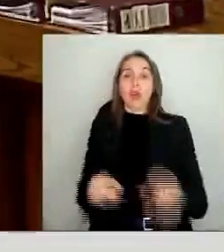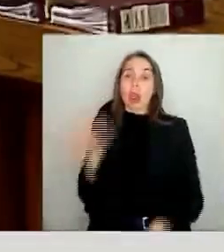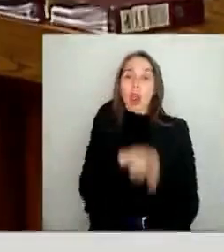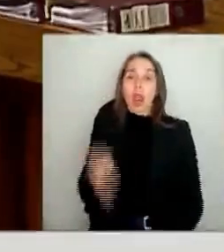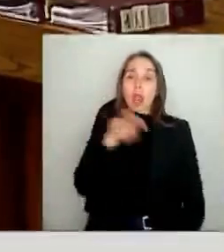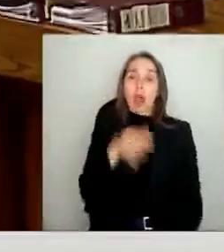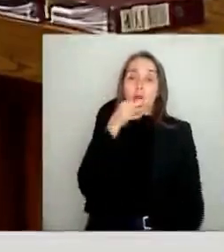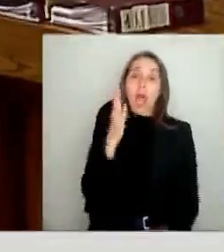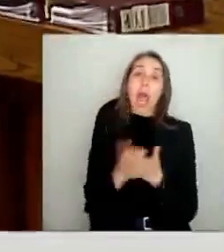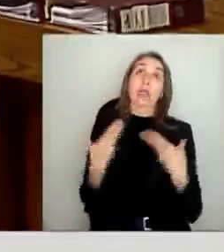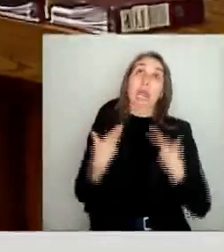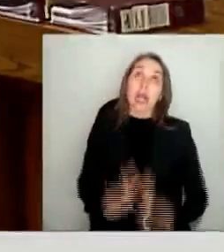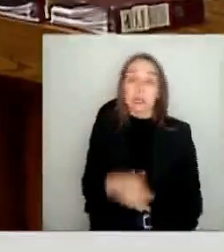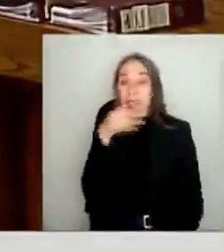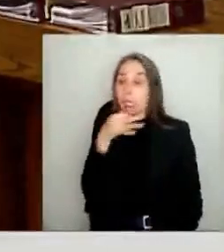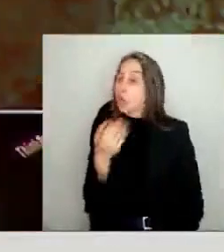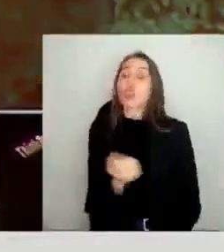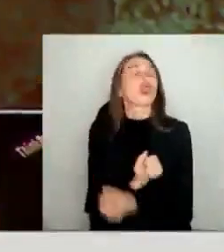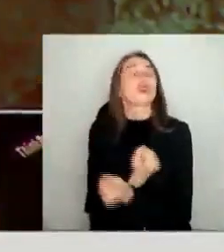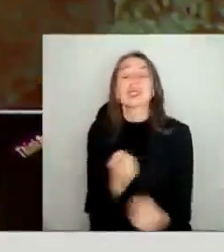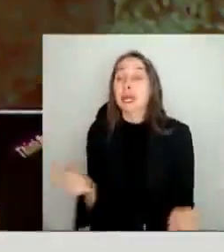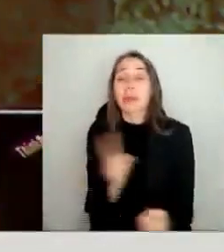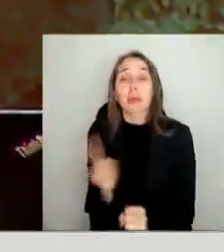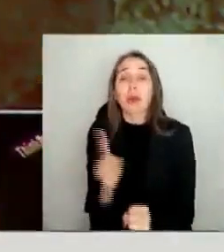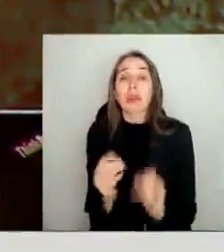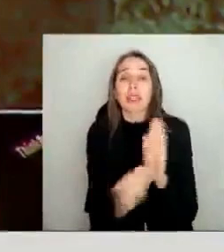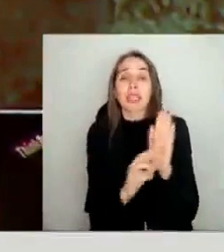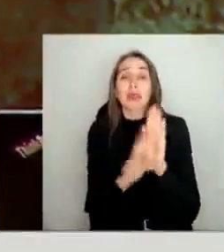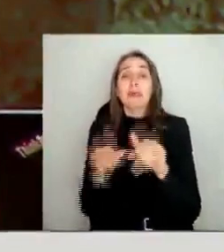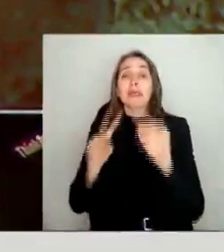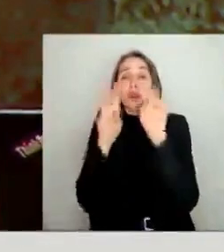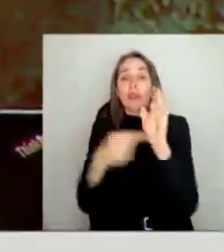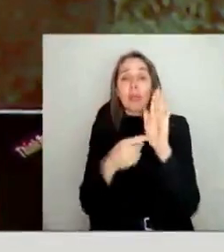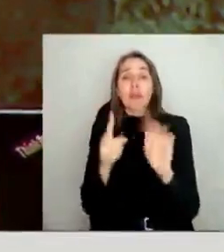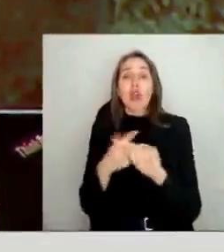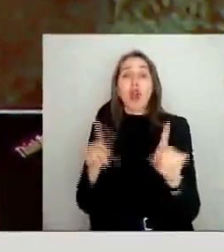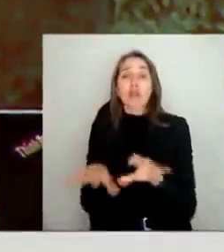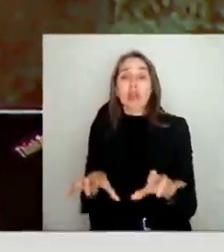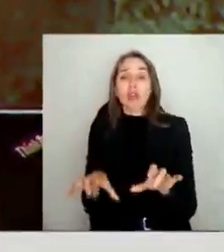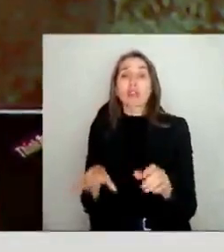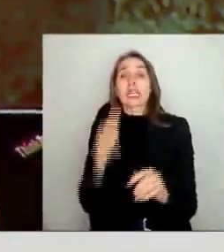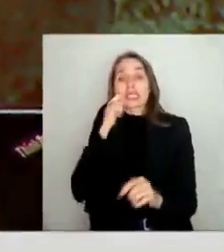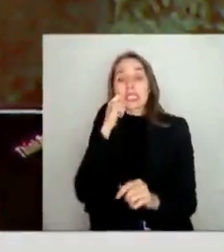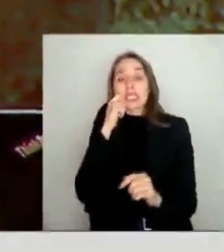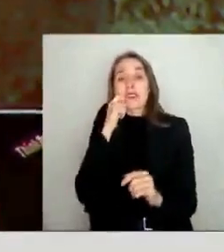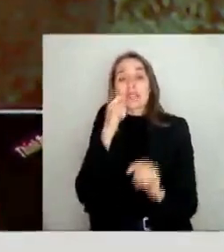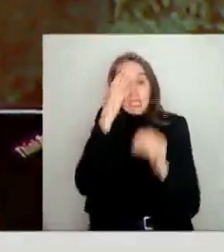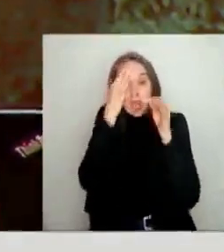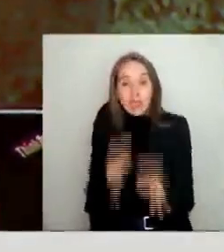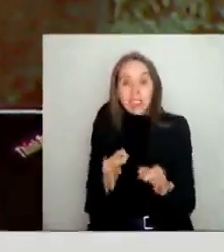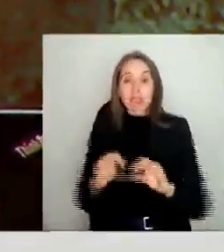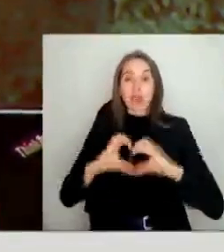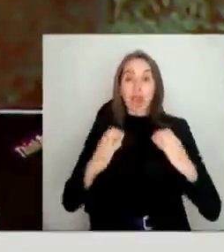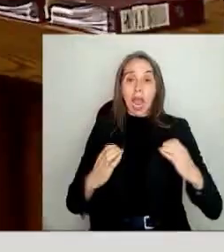cansancio no es posible porque es sobre el mismo punto No es otra cosa es cambiar una resolución que la cámara adoptó de